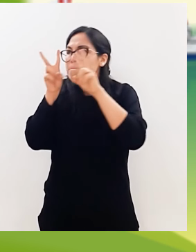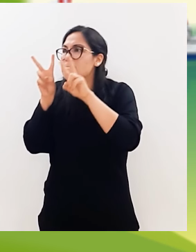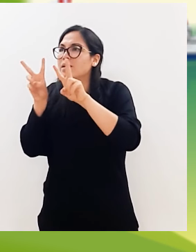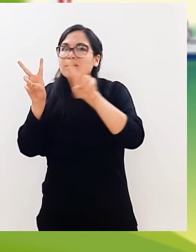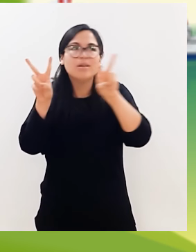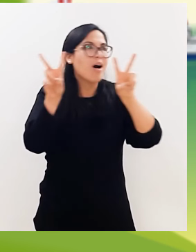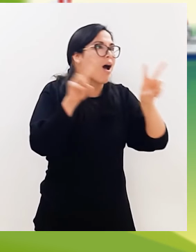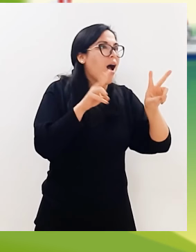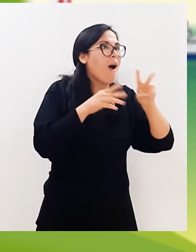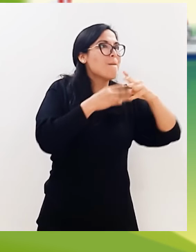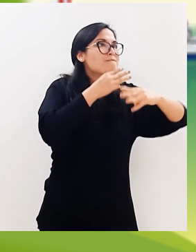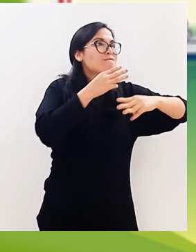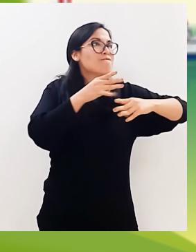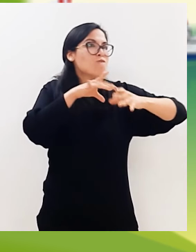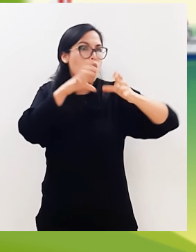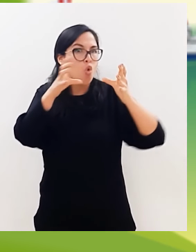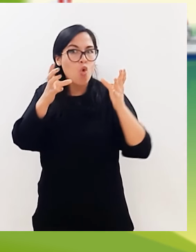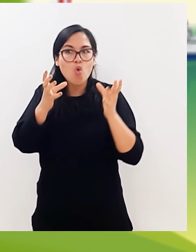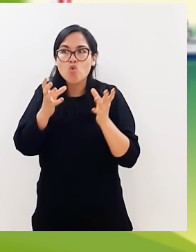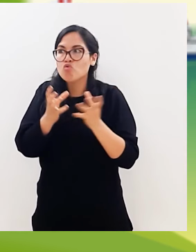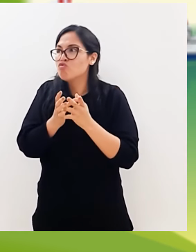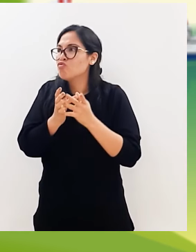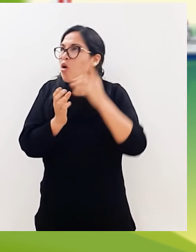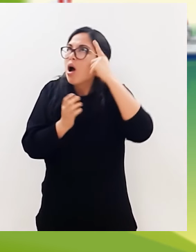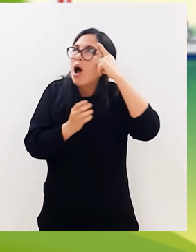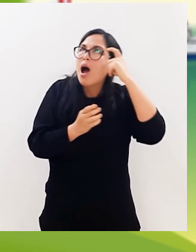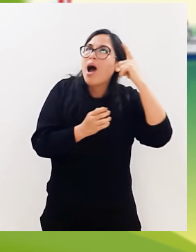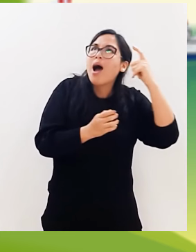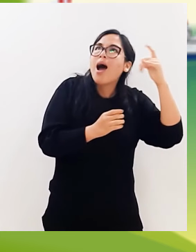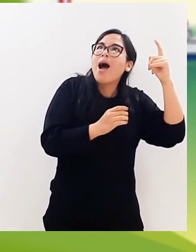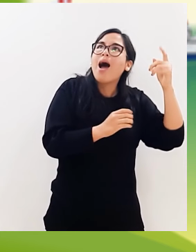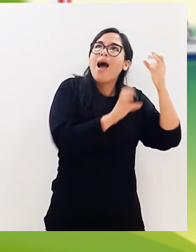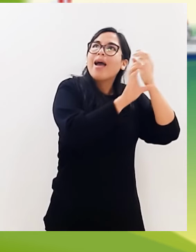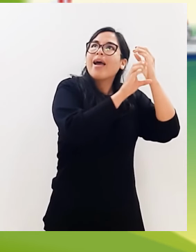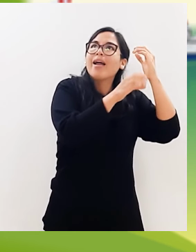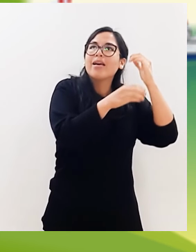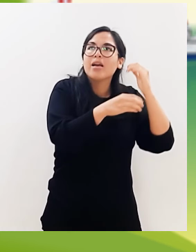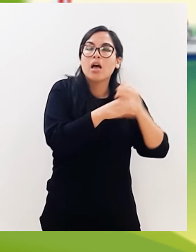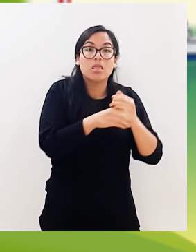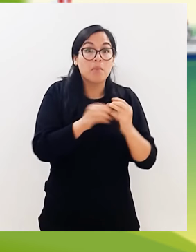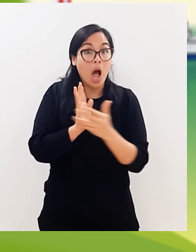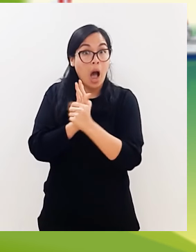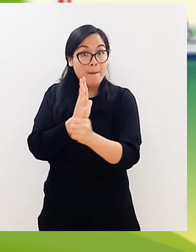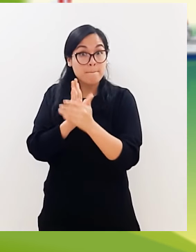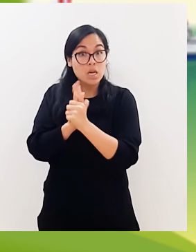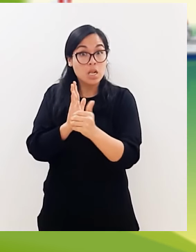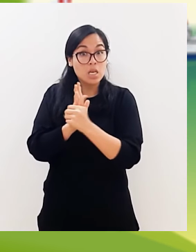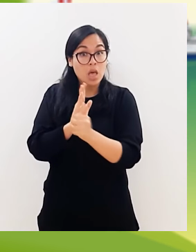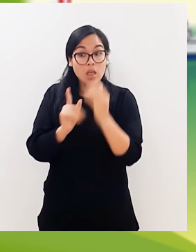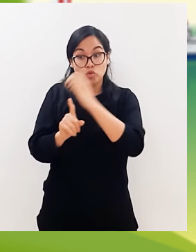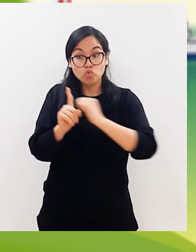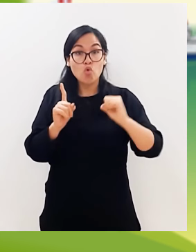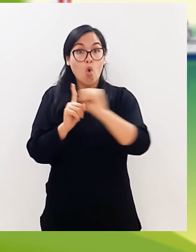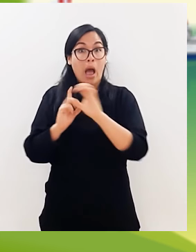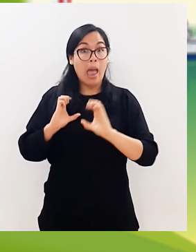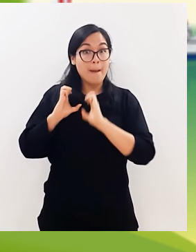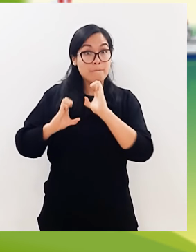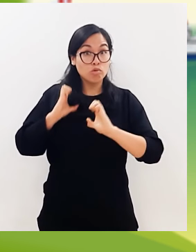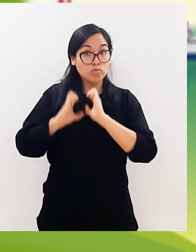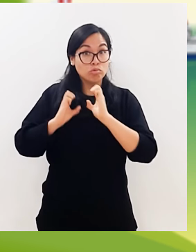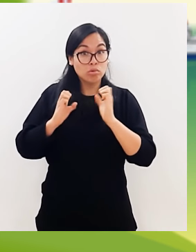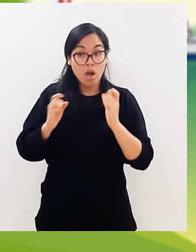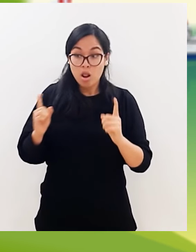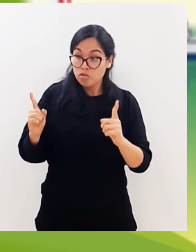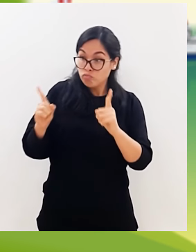del mundo Desarrollar su creatividad Y desarrollar habilidades socioemocionales